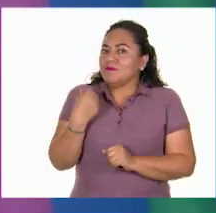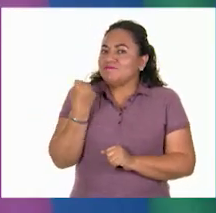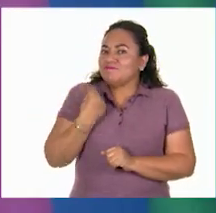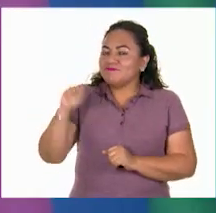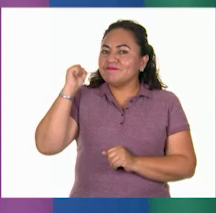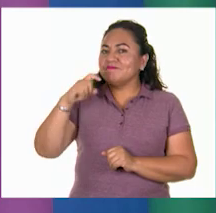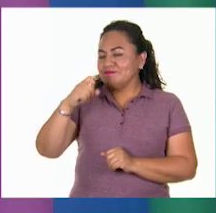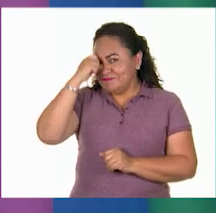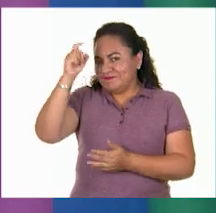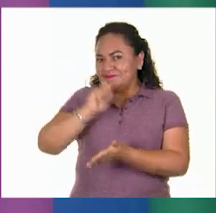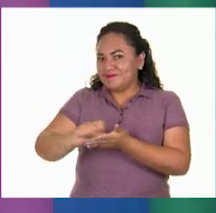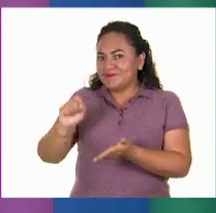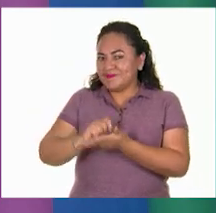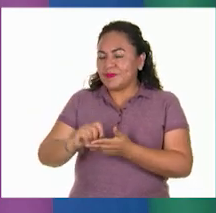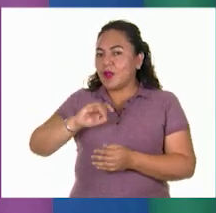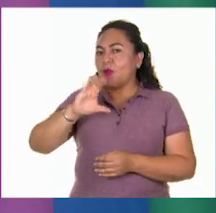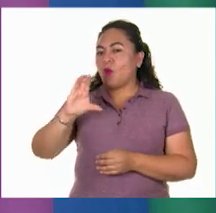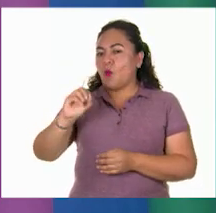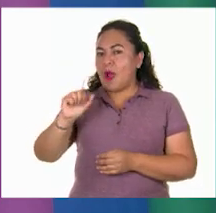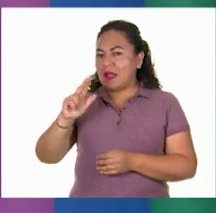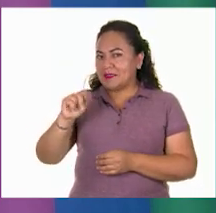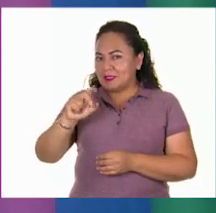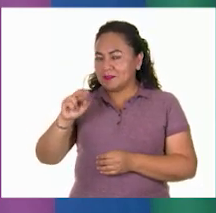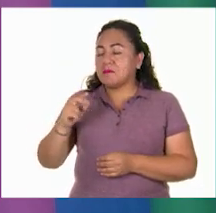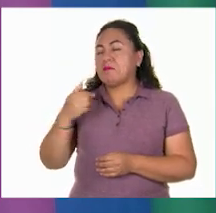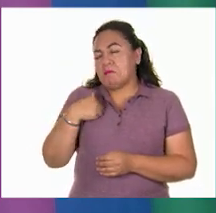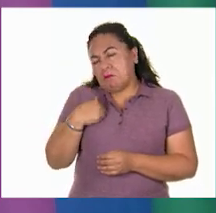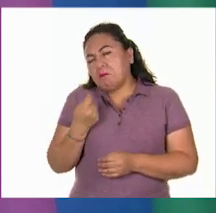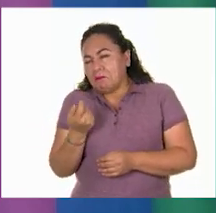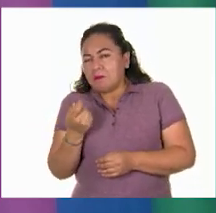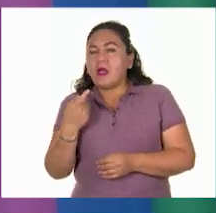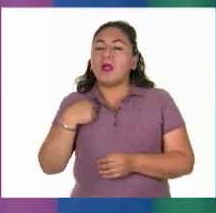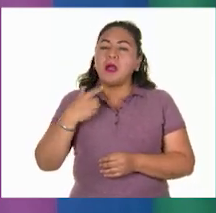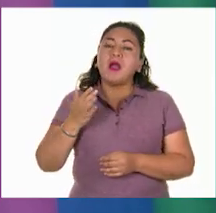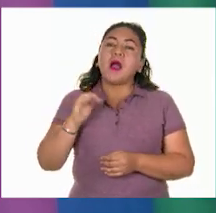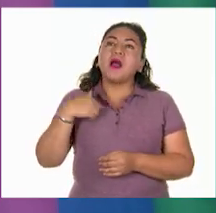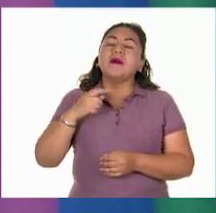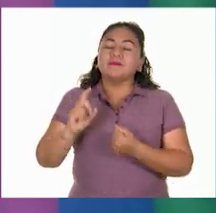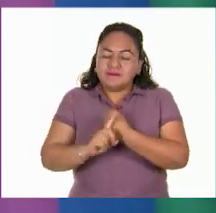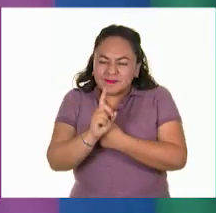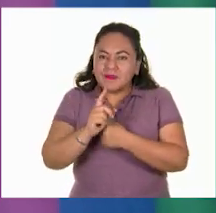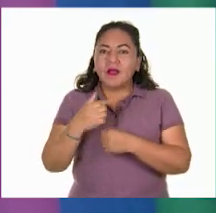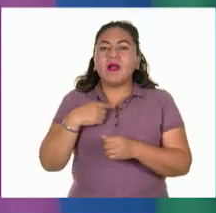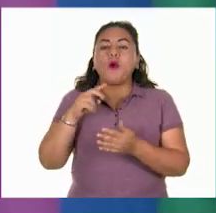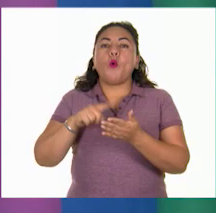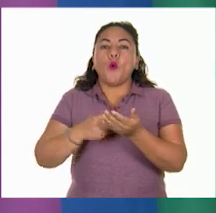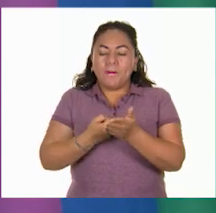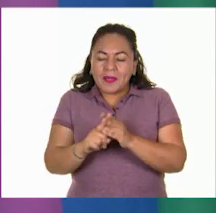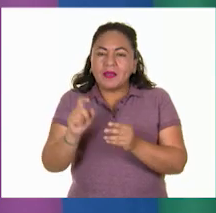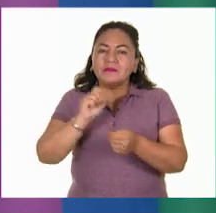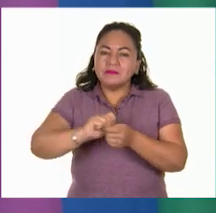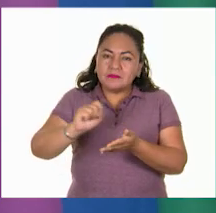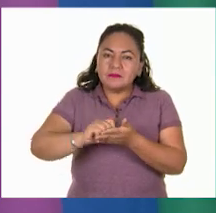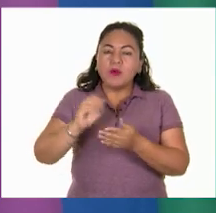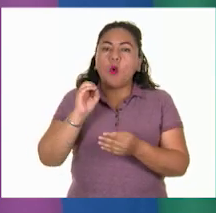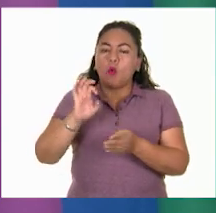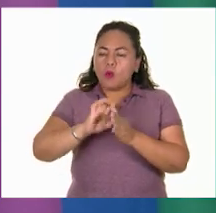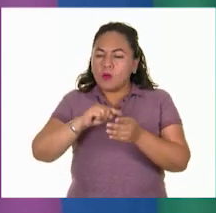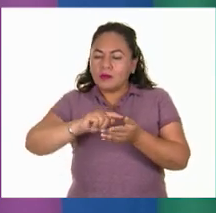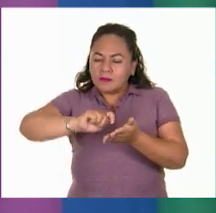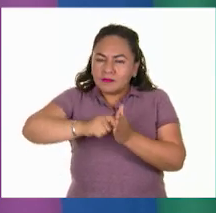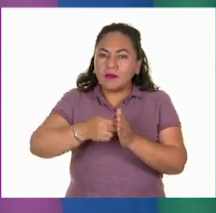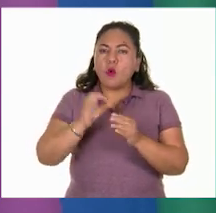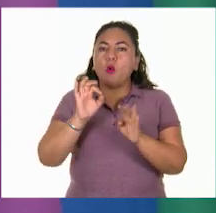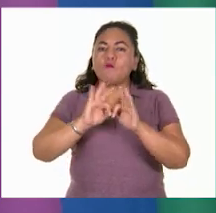un poquito ya lo soy. Tía en dificultades, el diario a diario, preámbulos a las instrucciones para dar cuerda al reloj